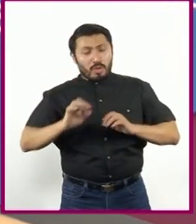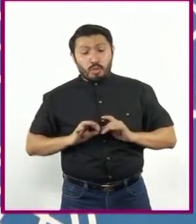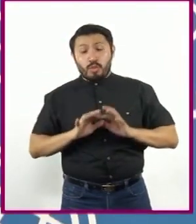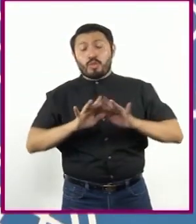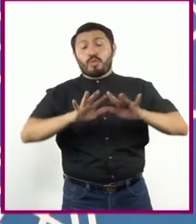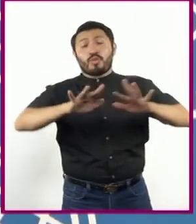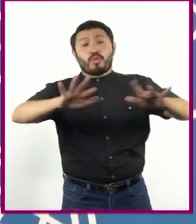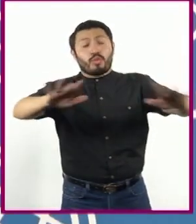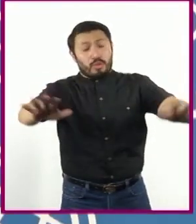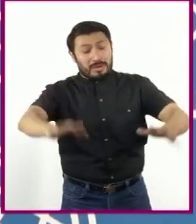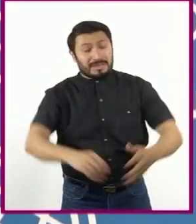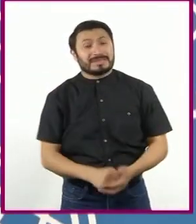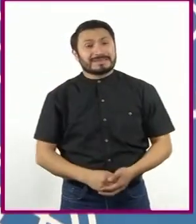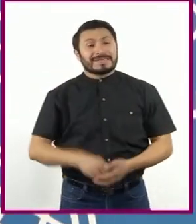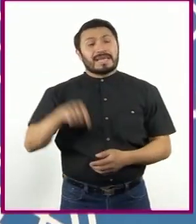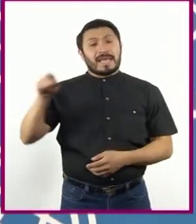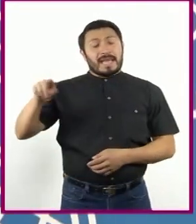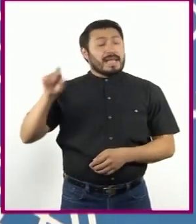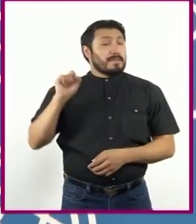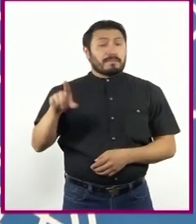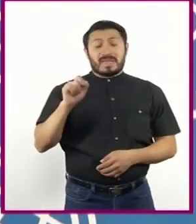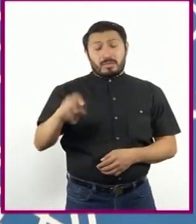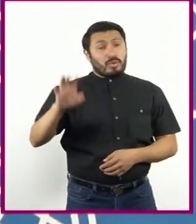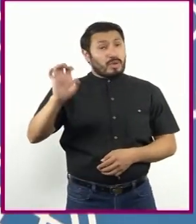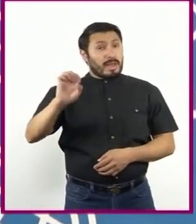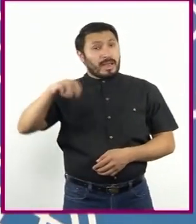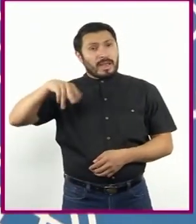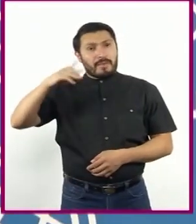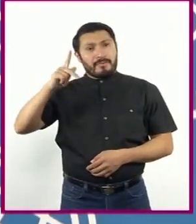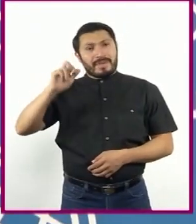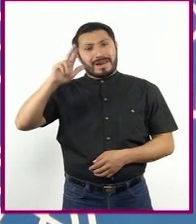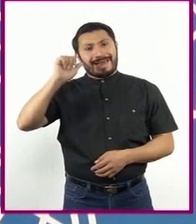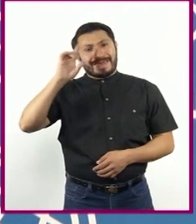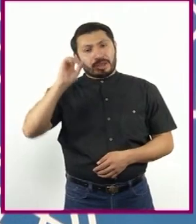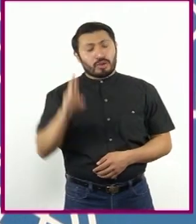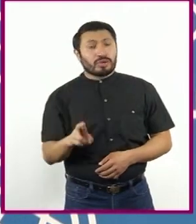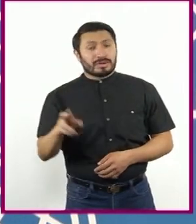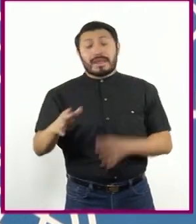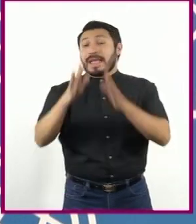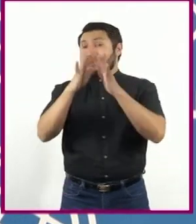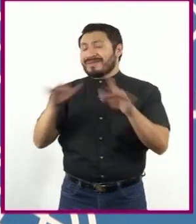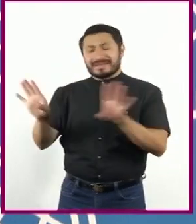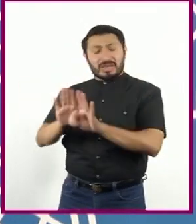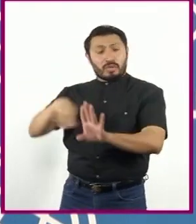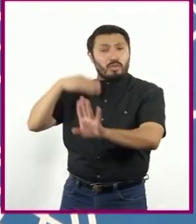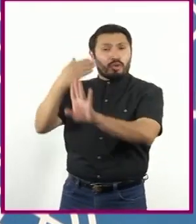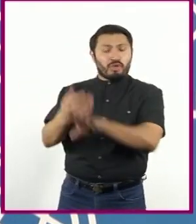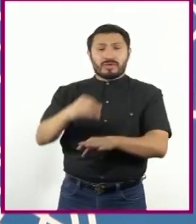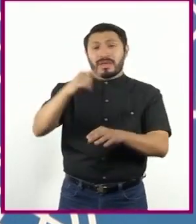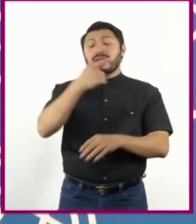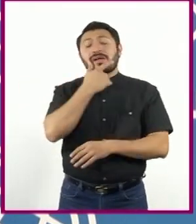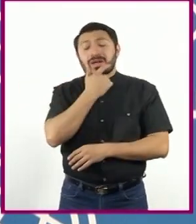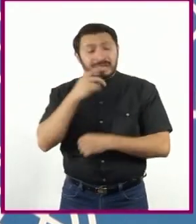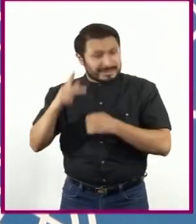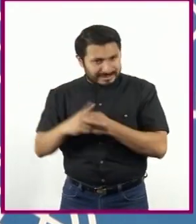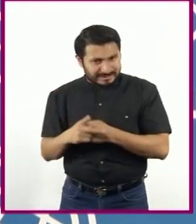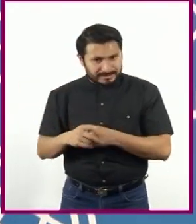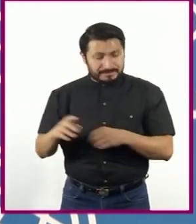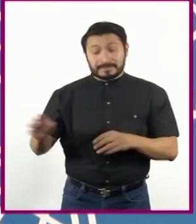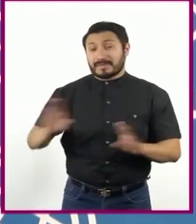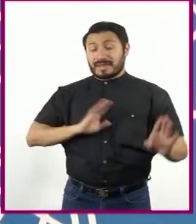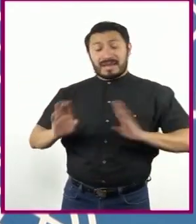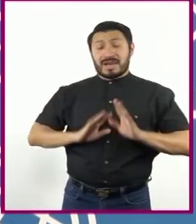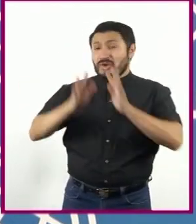emperador. Como parte de su política expansionista, Francia enfrentó a Inglaterra. Como el ejército francés